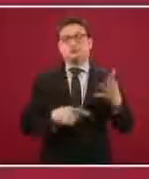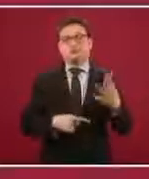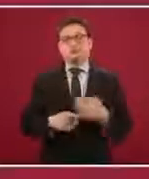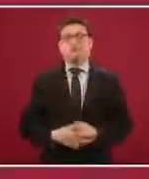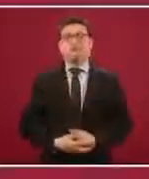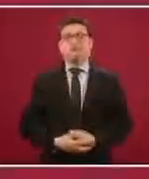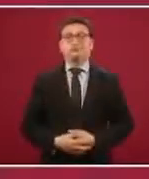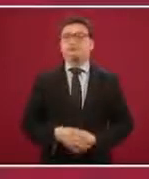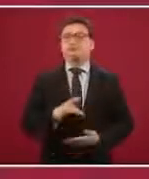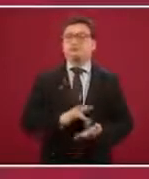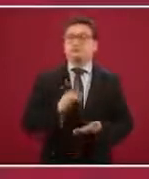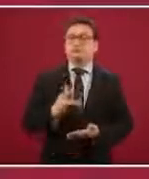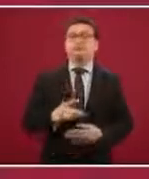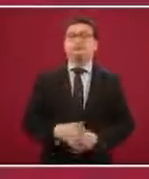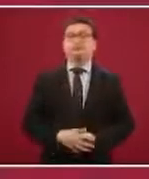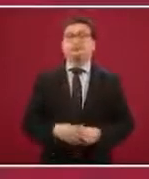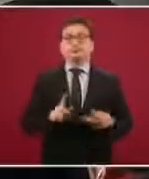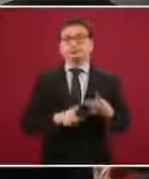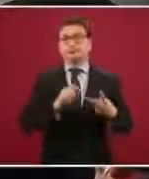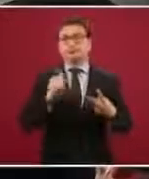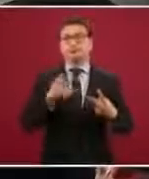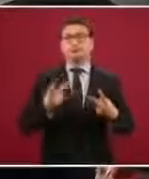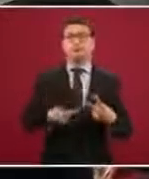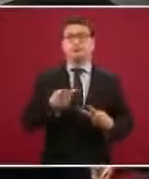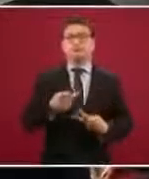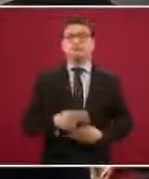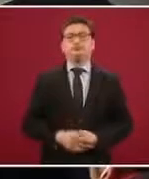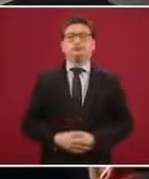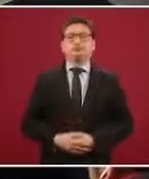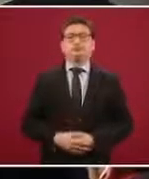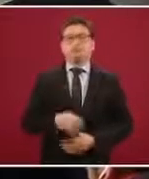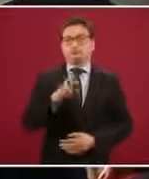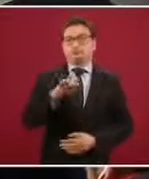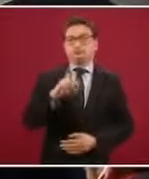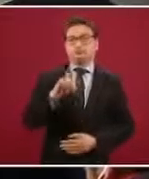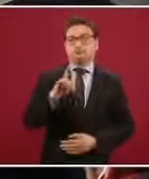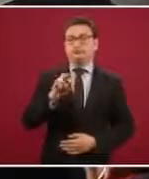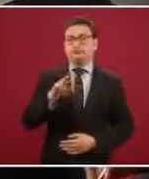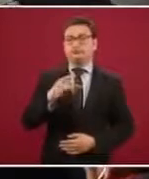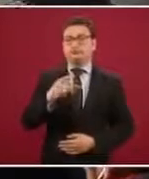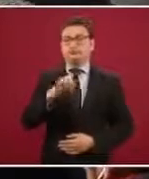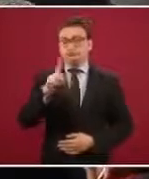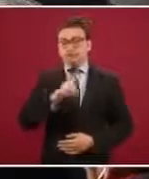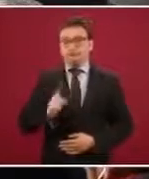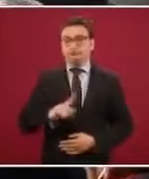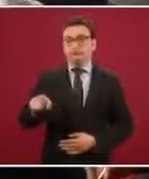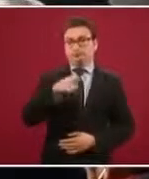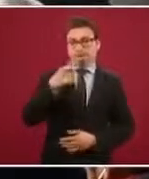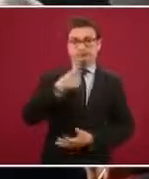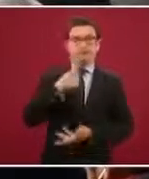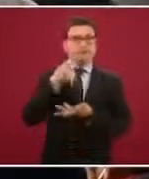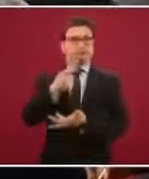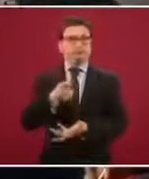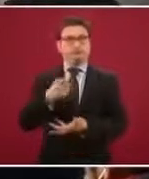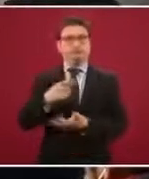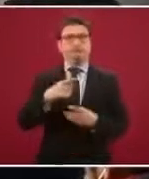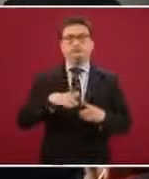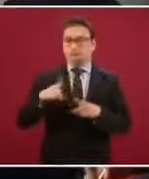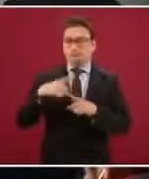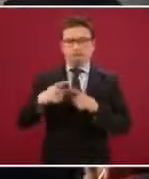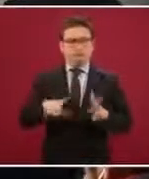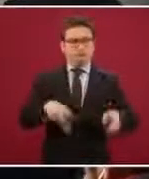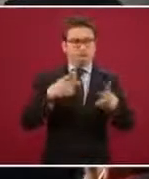y gracias a la segunda pregunta si me lo permite para ricardo rodríguez estos dineros de las diferentes subastas